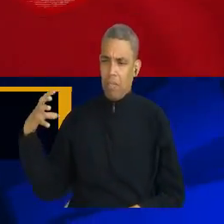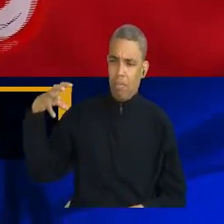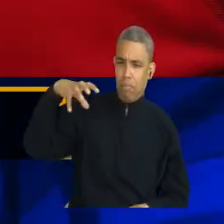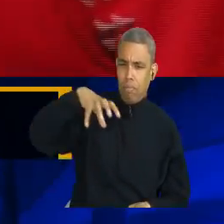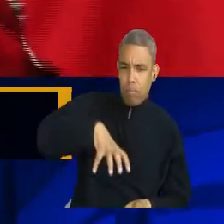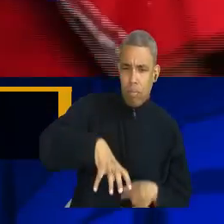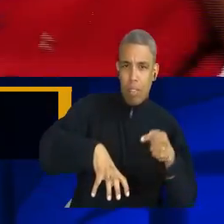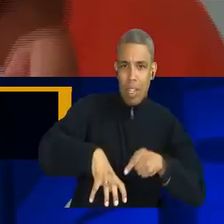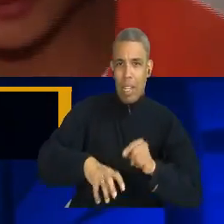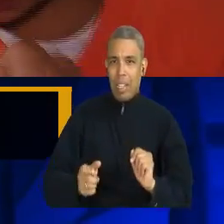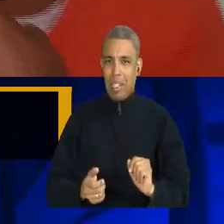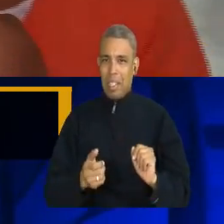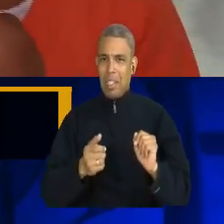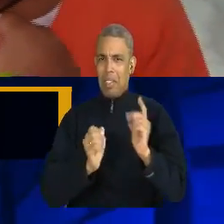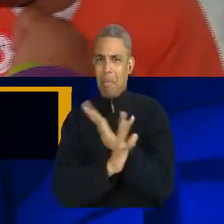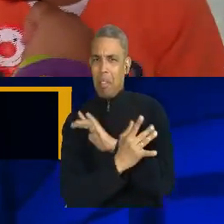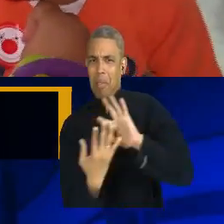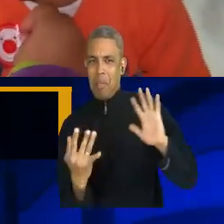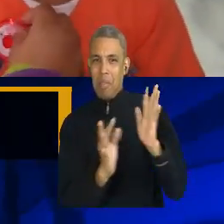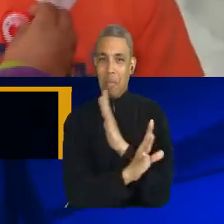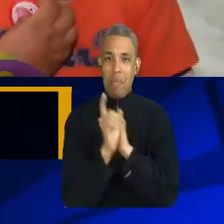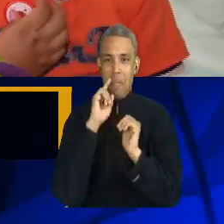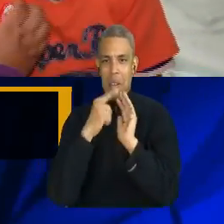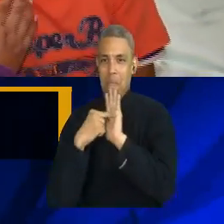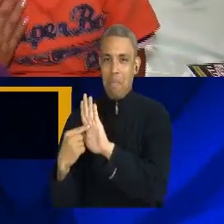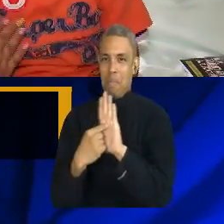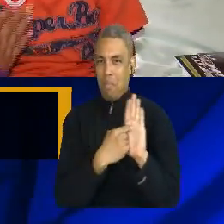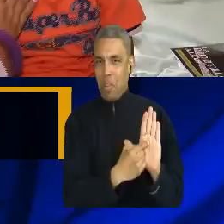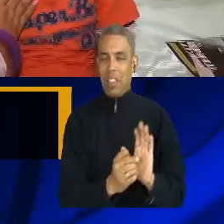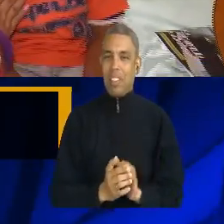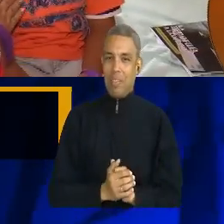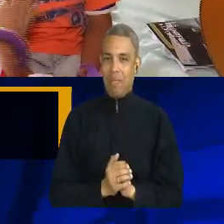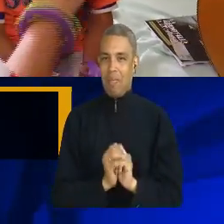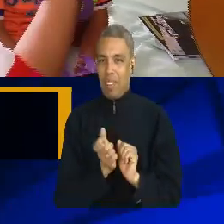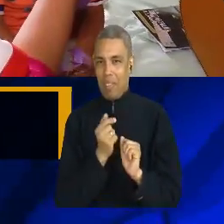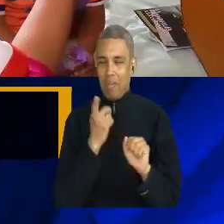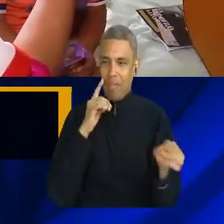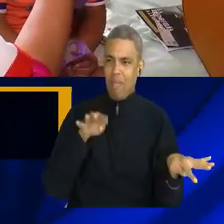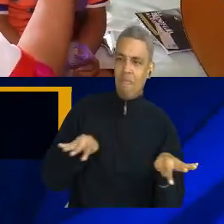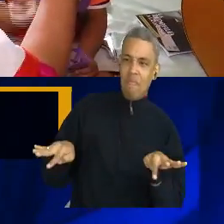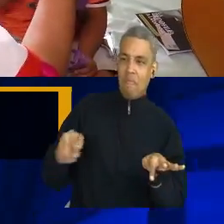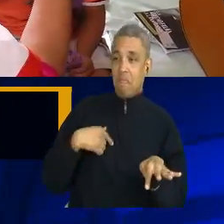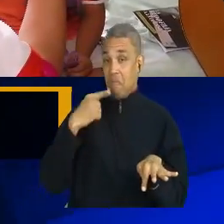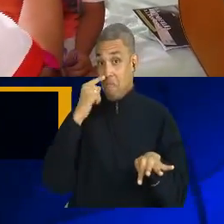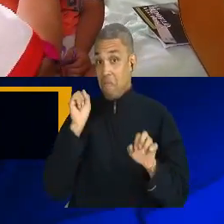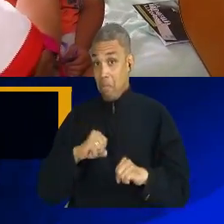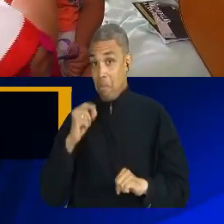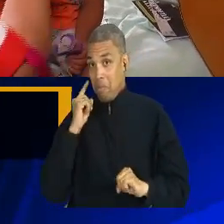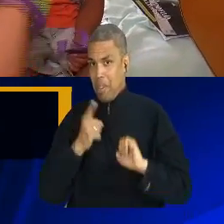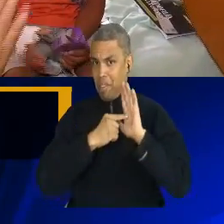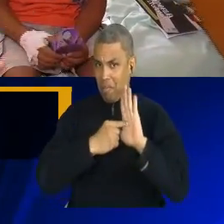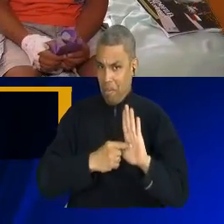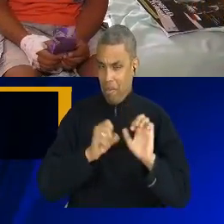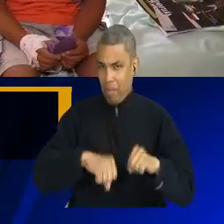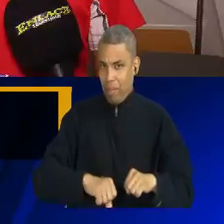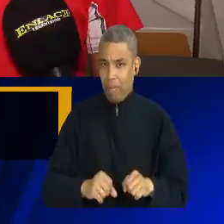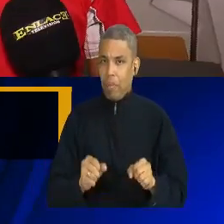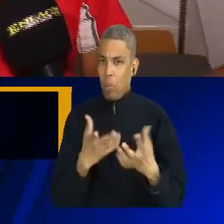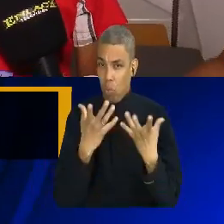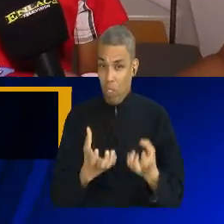un doctor clown, ¿sí? Entonces, ¿cómo se hace? Debemos tener una formación